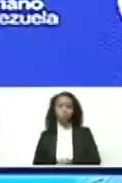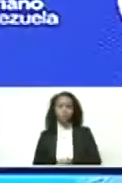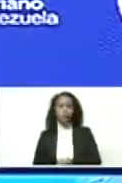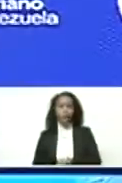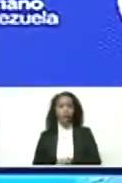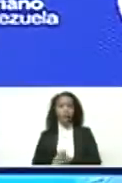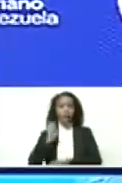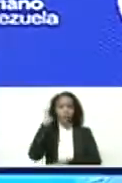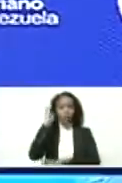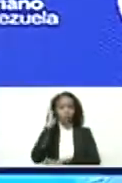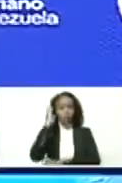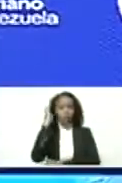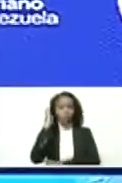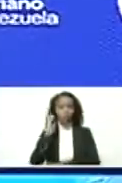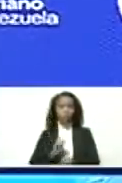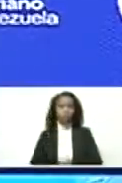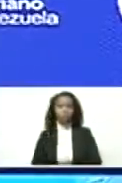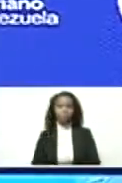Europa.